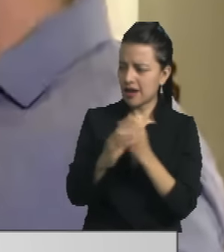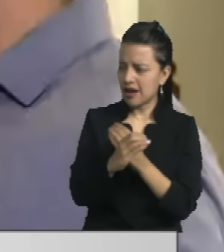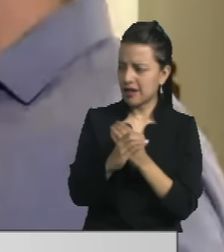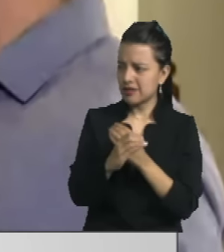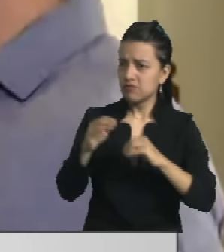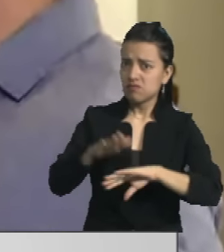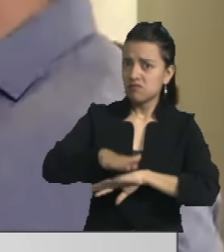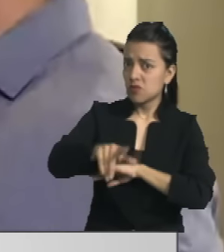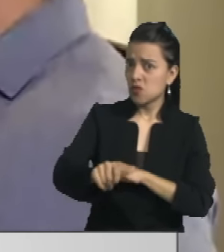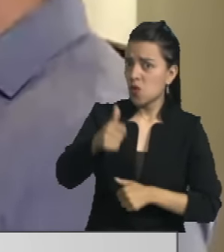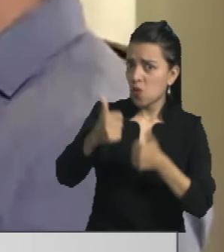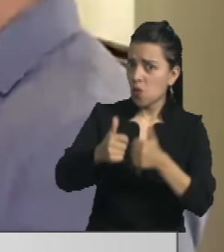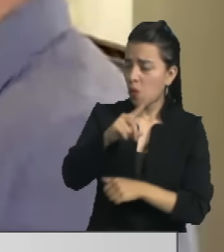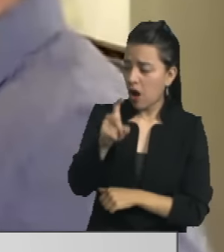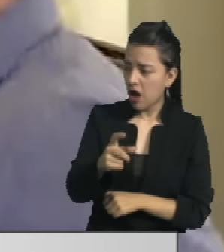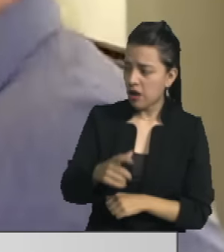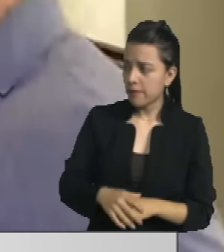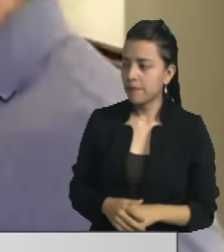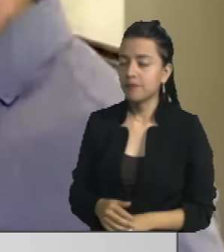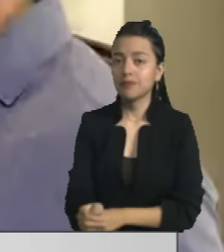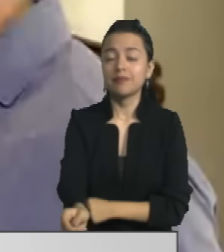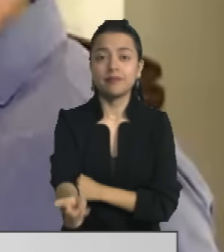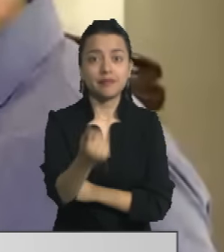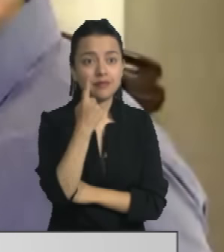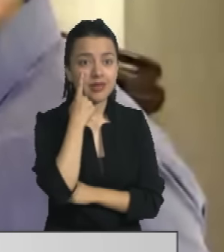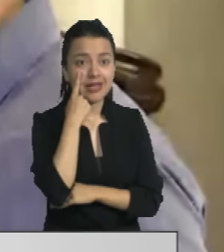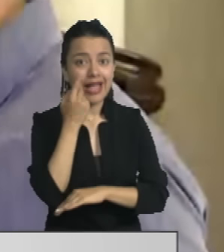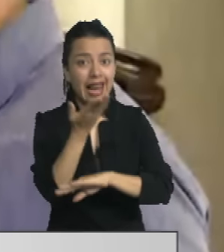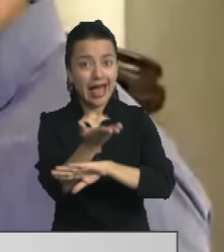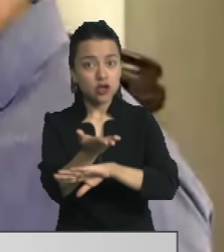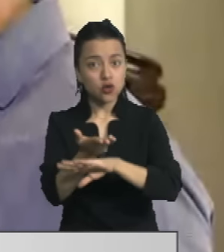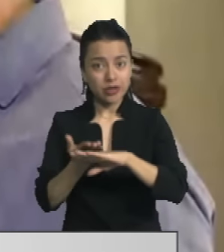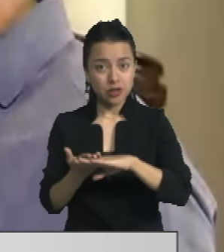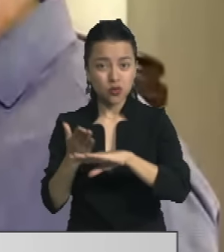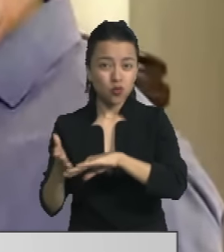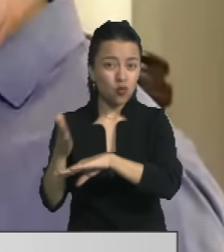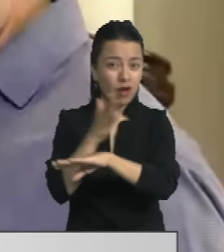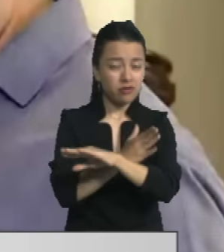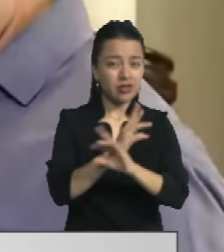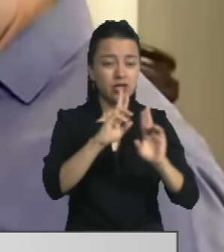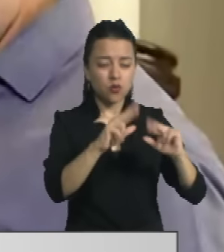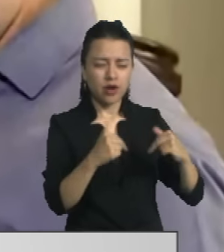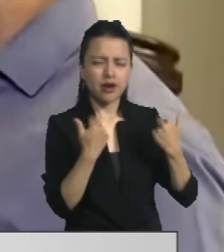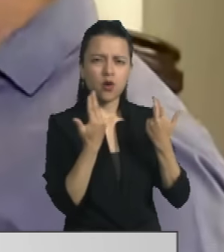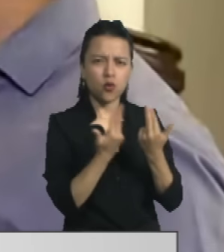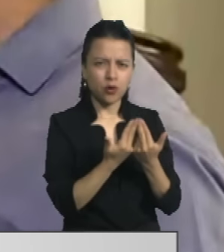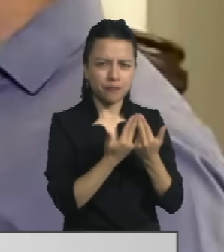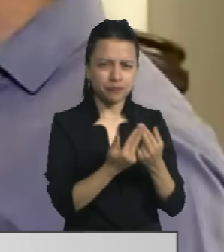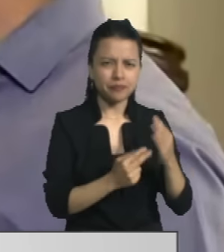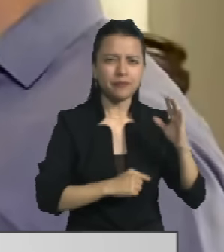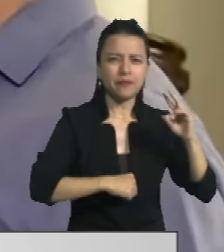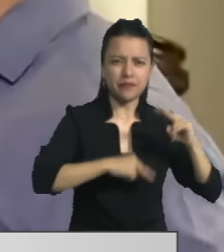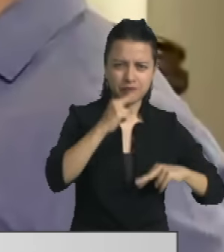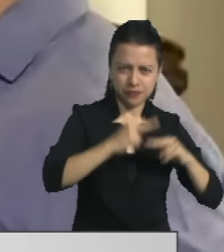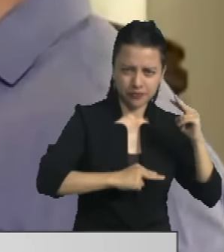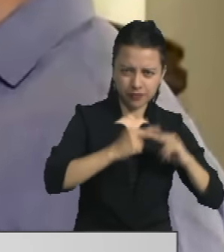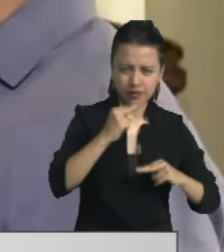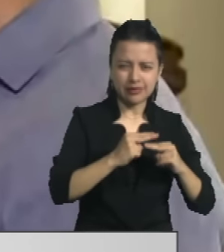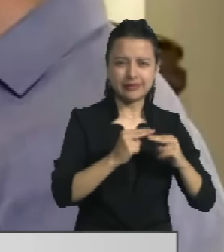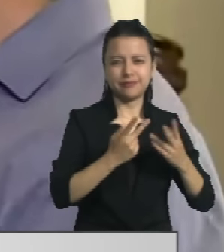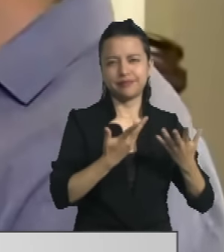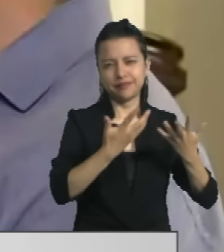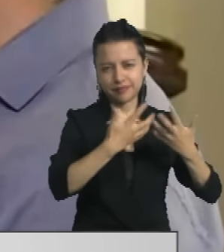apareció esto en un confidencial de los medios de comunicación en general en una reunión muy tensa entre el constructor que es la empresa